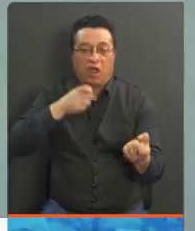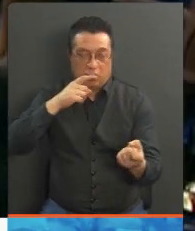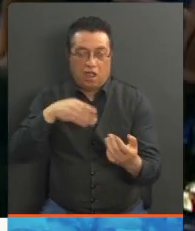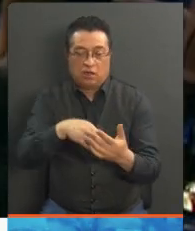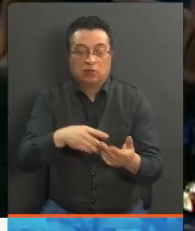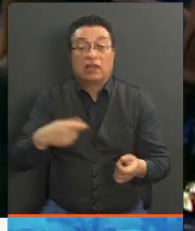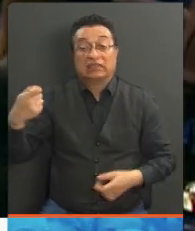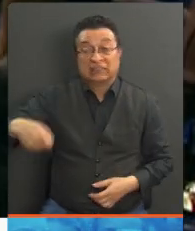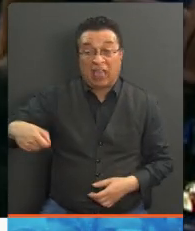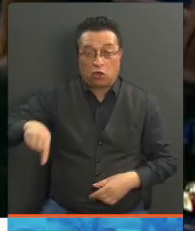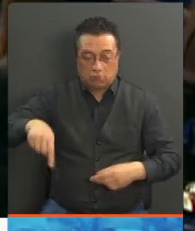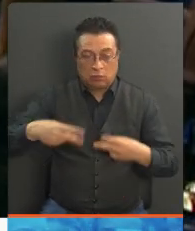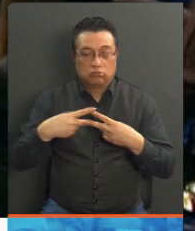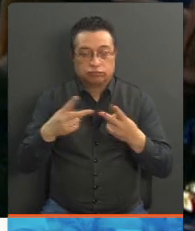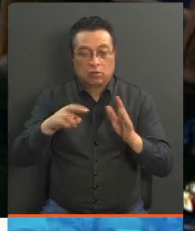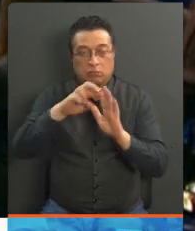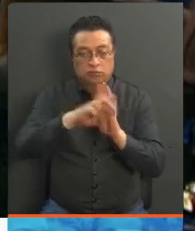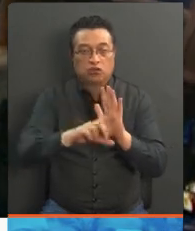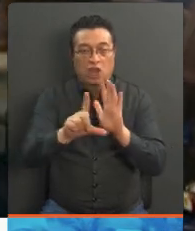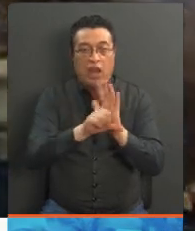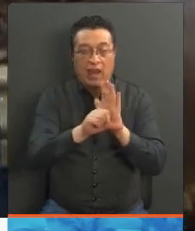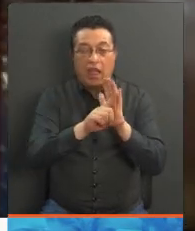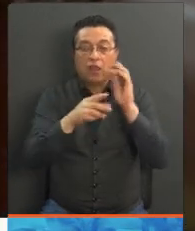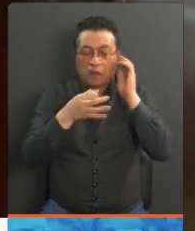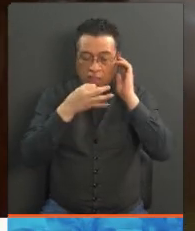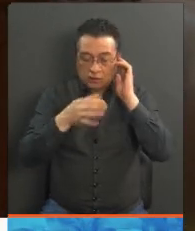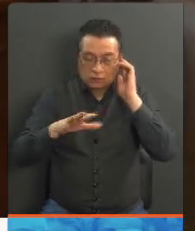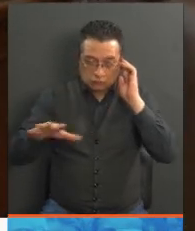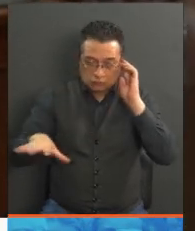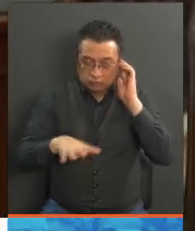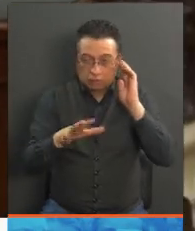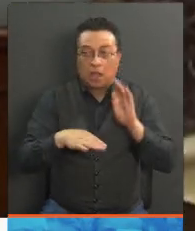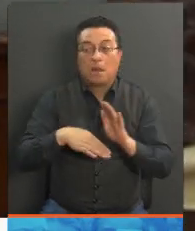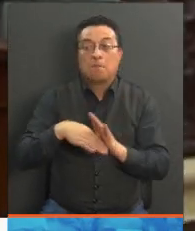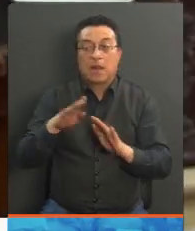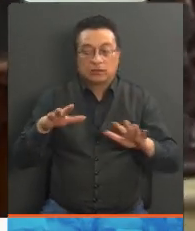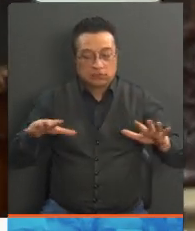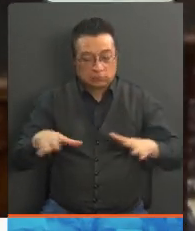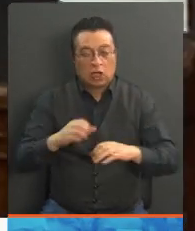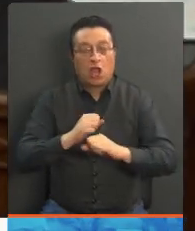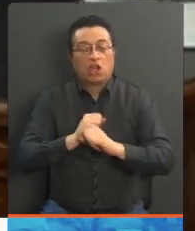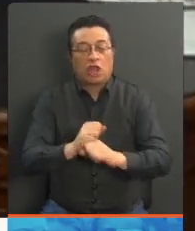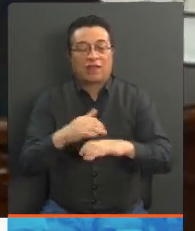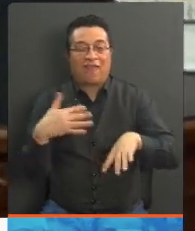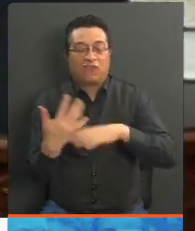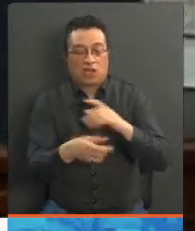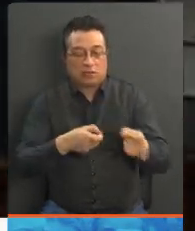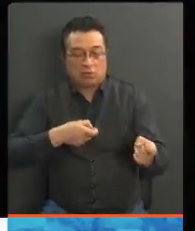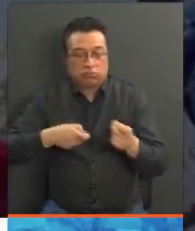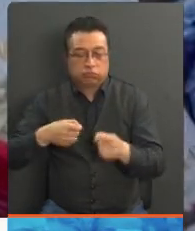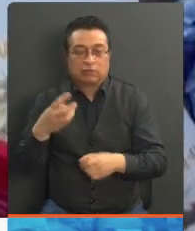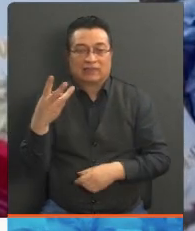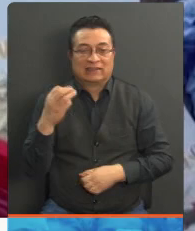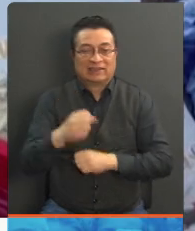dieron a conocer un proyecto de ley que consideran el esfuerzo más significativo contra la violencia armada en 30